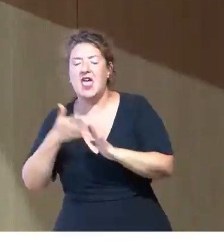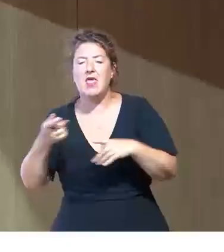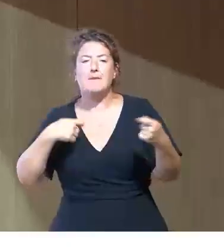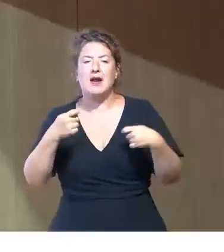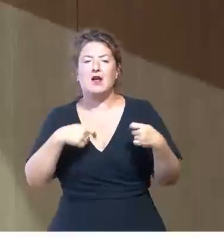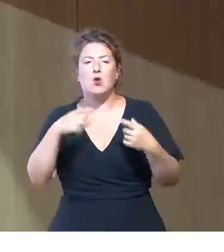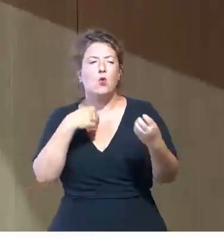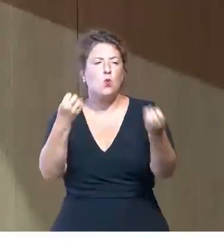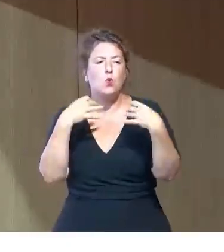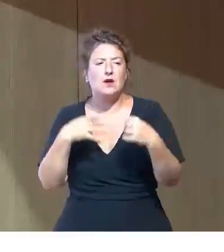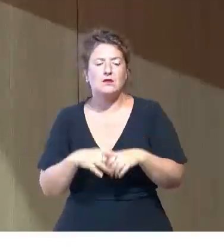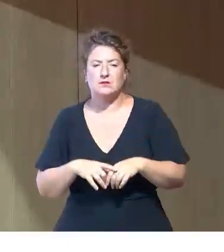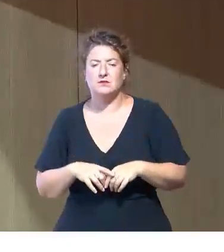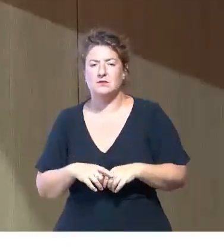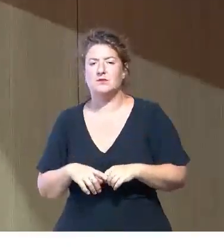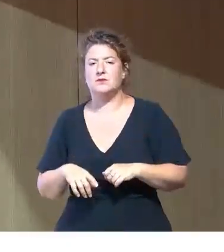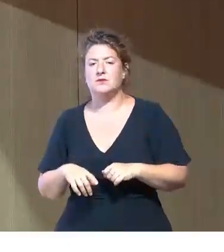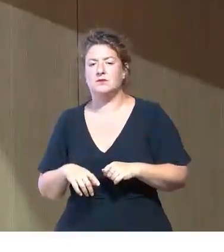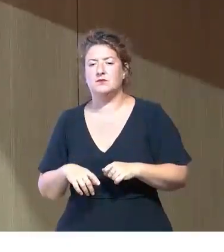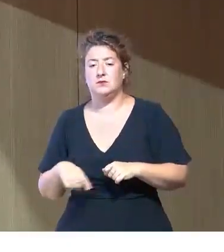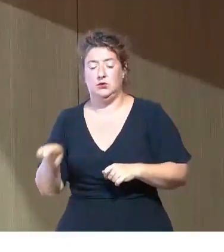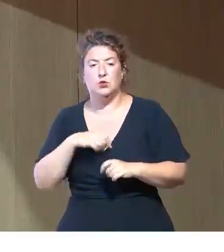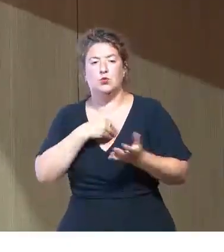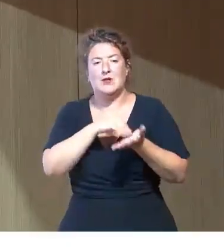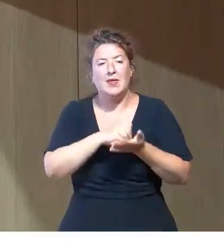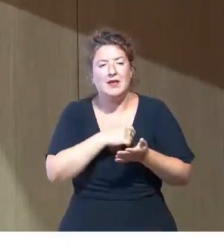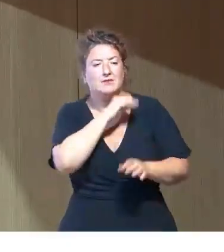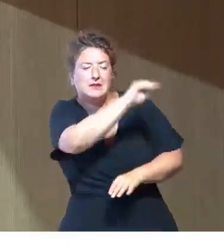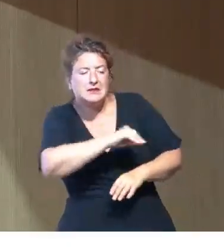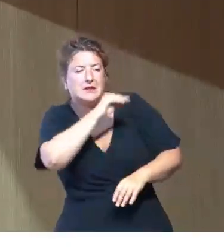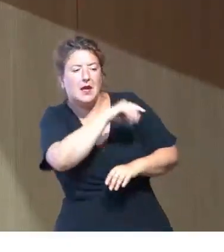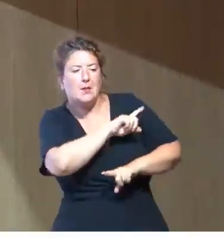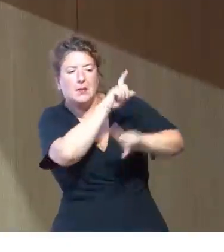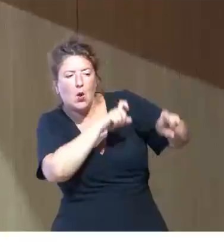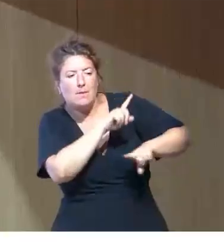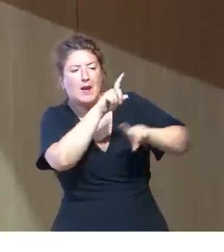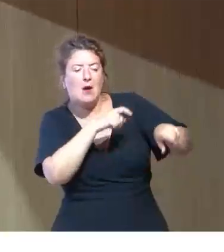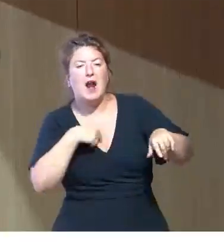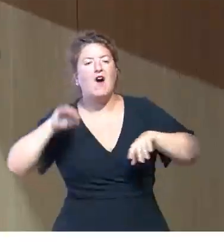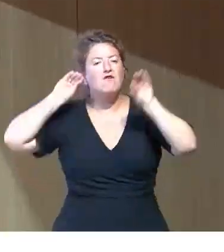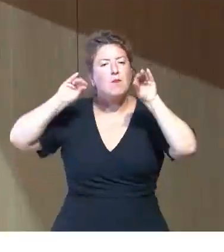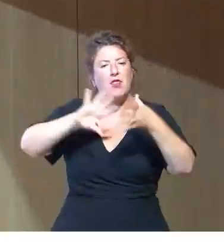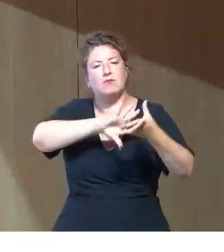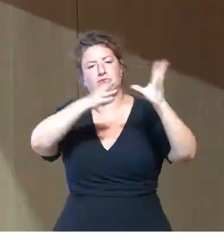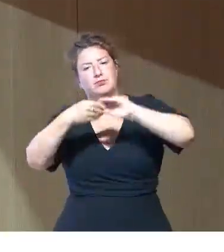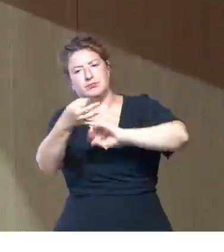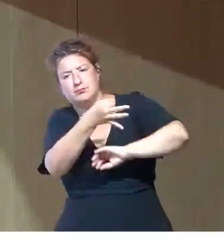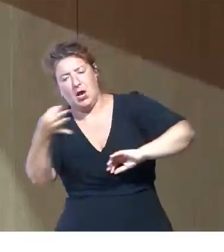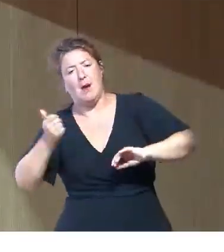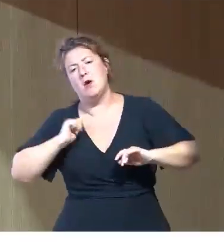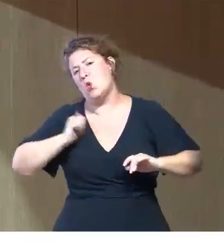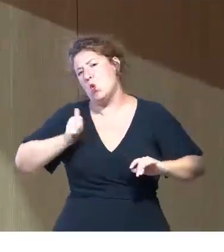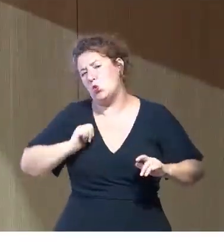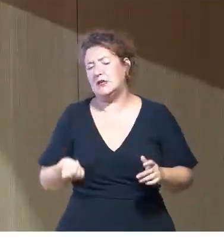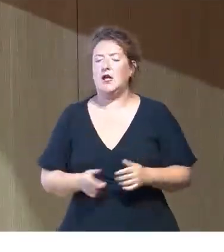que nos y que es de donde nosotros también tiramos y preguntamos para poder hacer una formación que sea útil